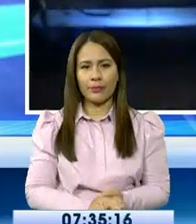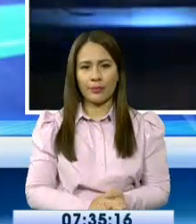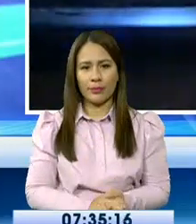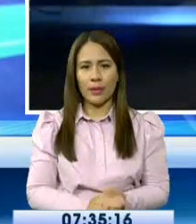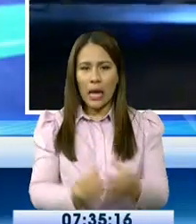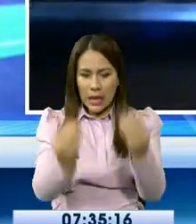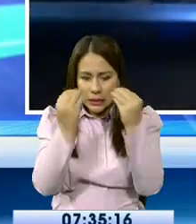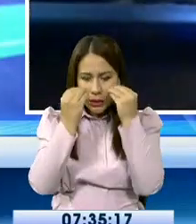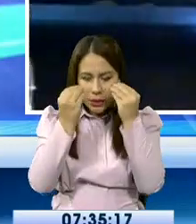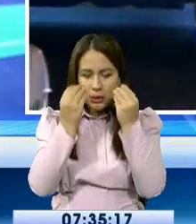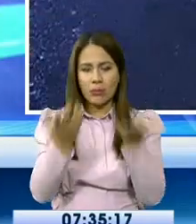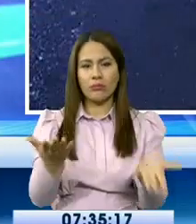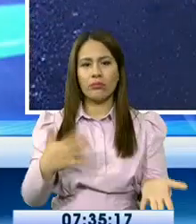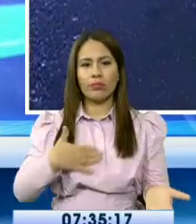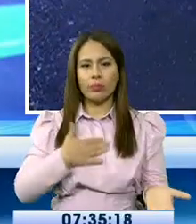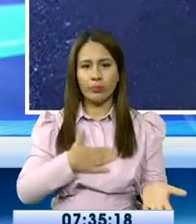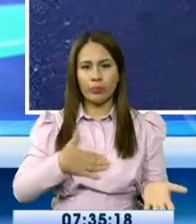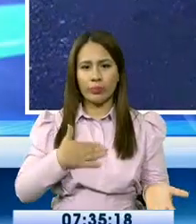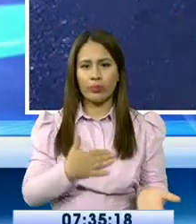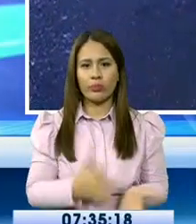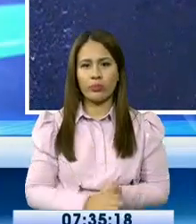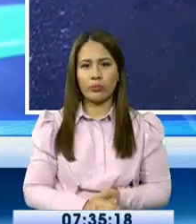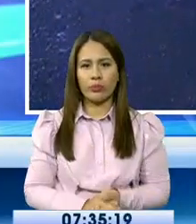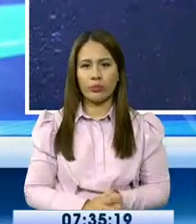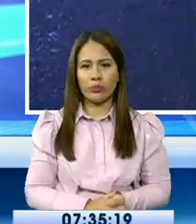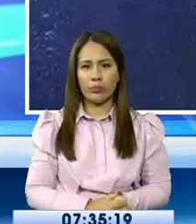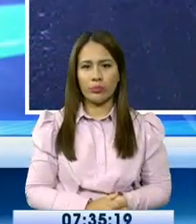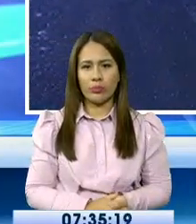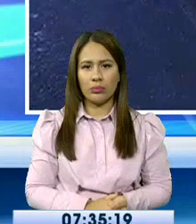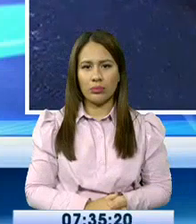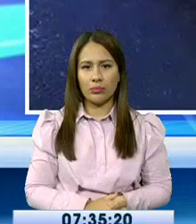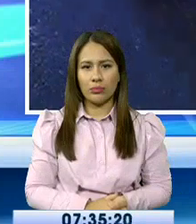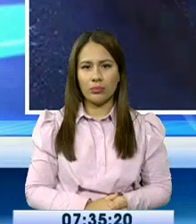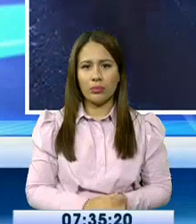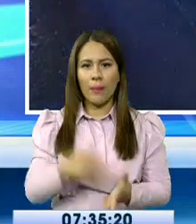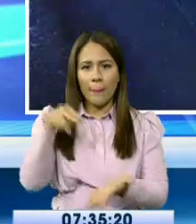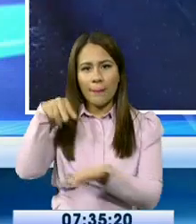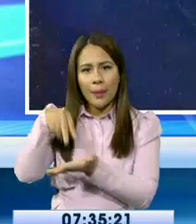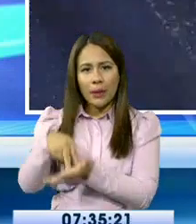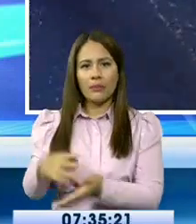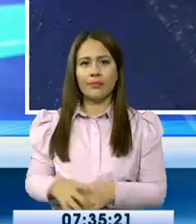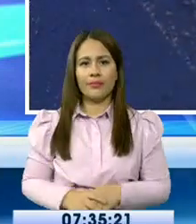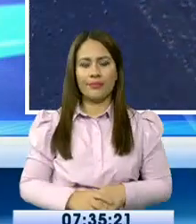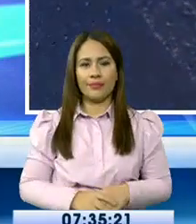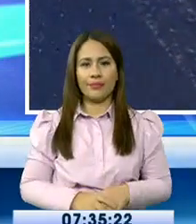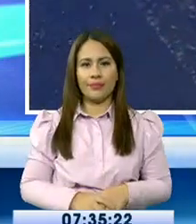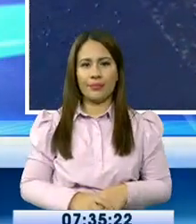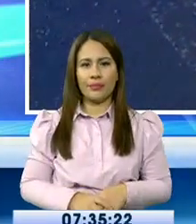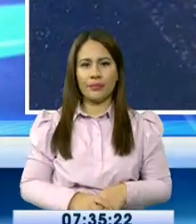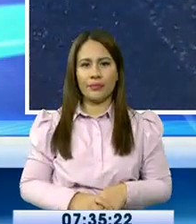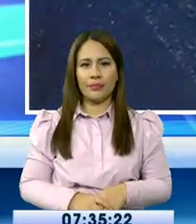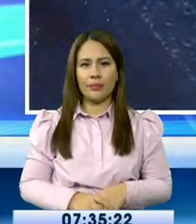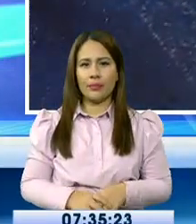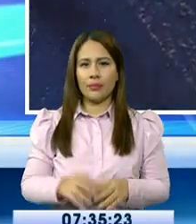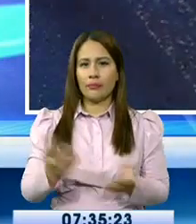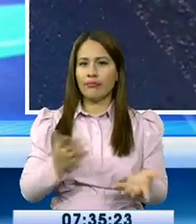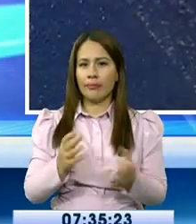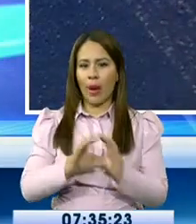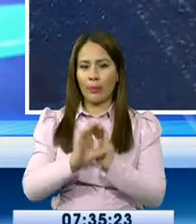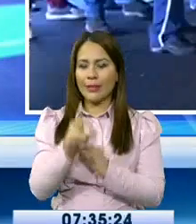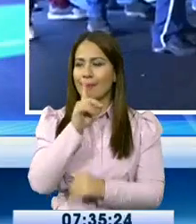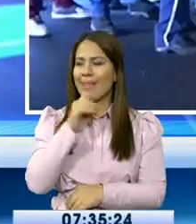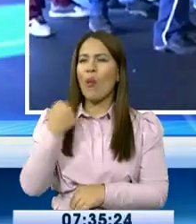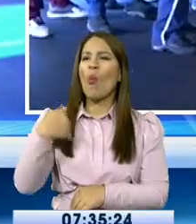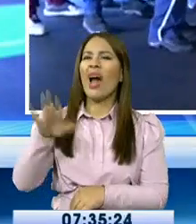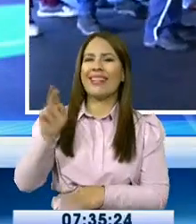enseñarnos. Aquí están las citaciones. Por parar donde no es paradero, por dejar a los pasajeros en media calle, por